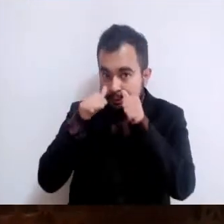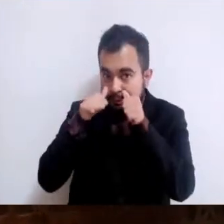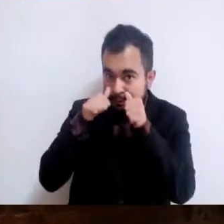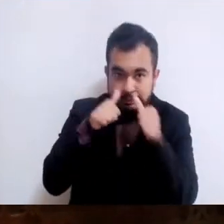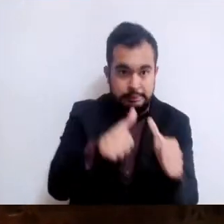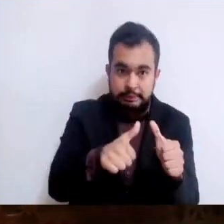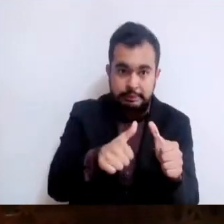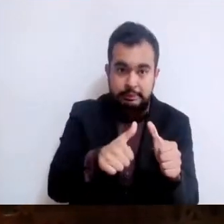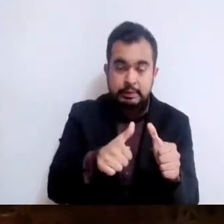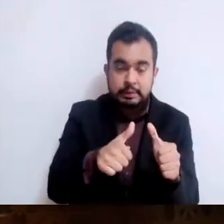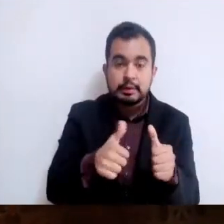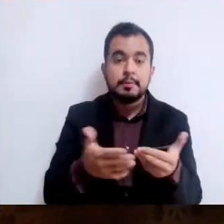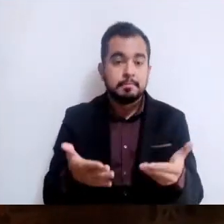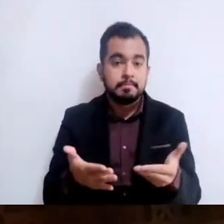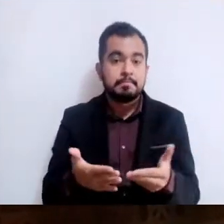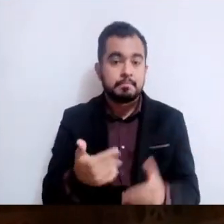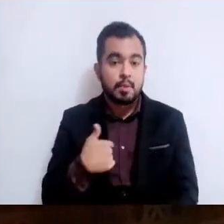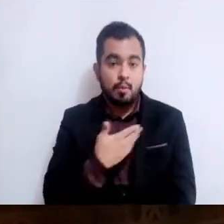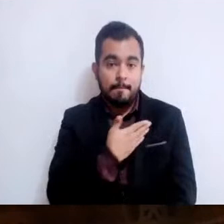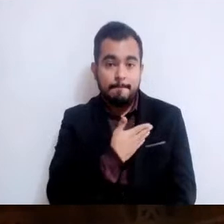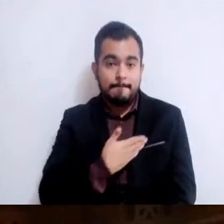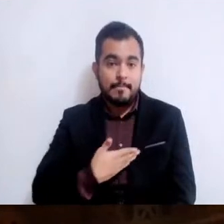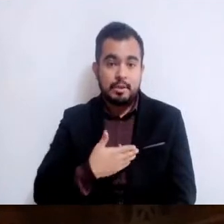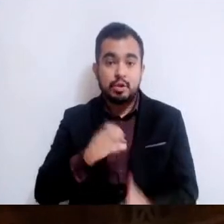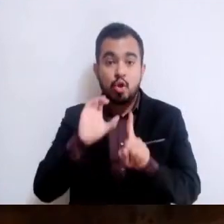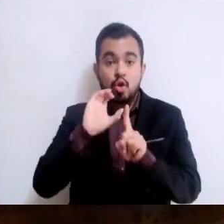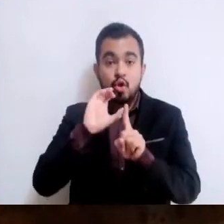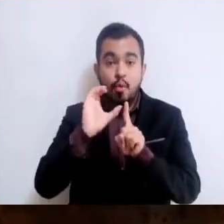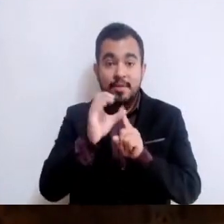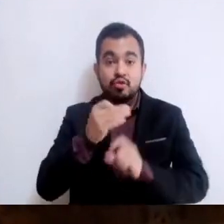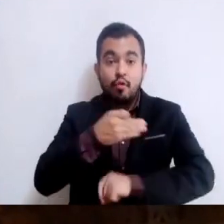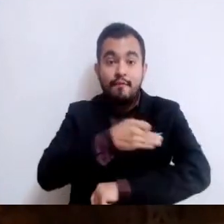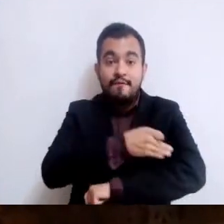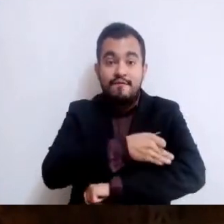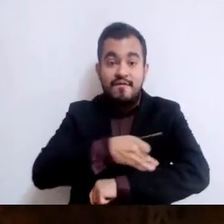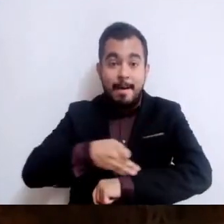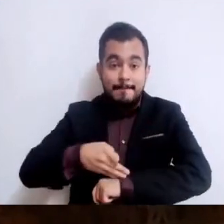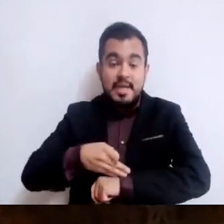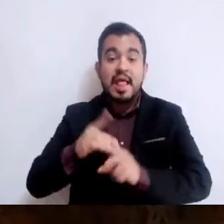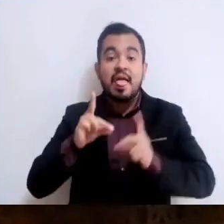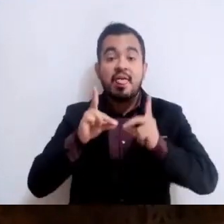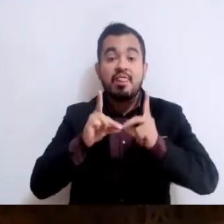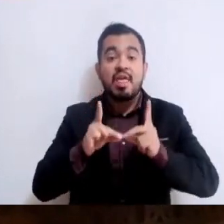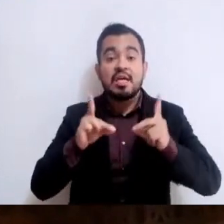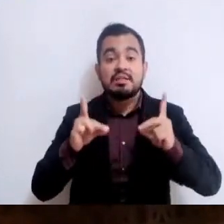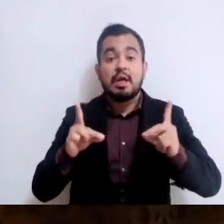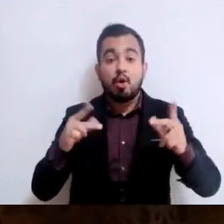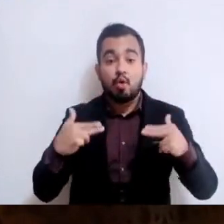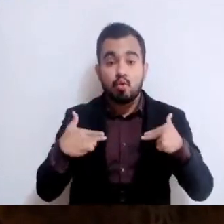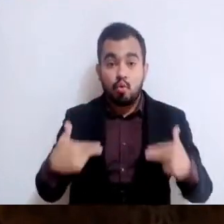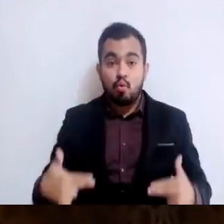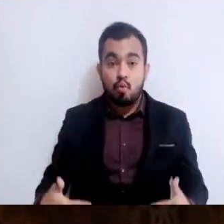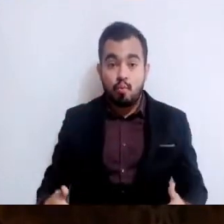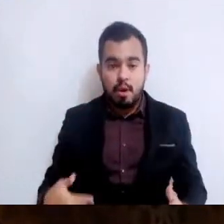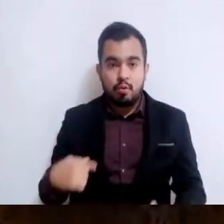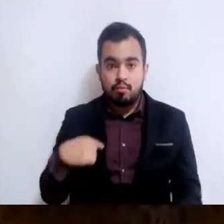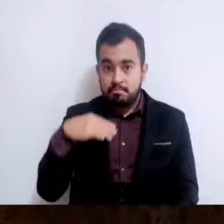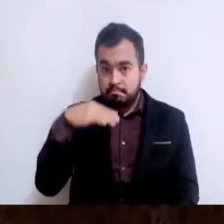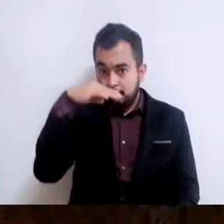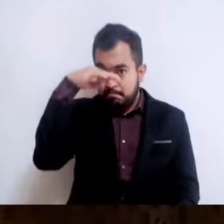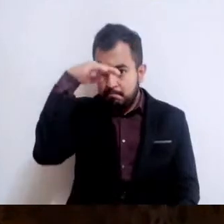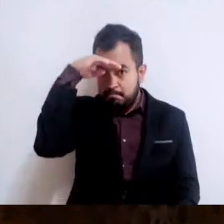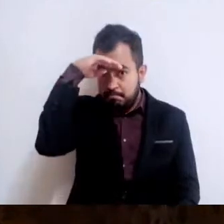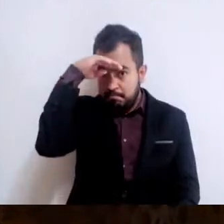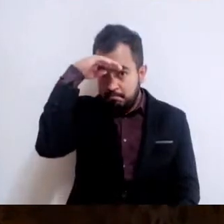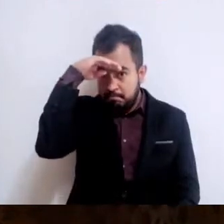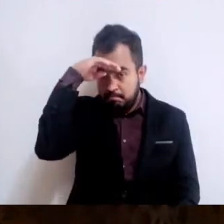Como presidenta de la Comisión de la Familia y Desarrollo Humano, considero que ningún tema está ajeno a